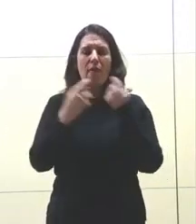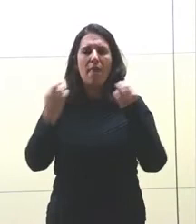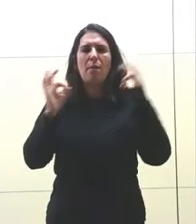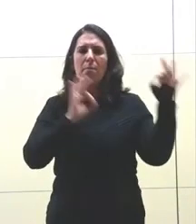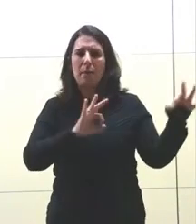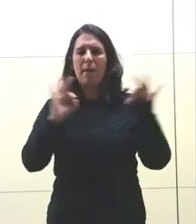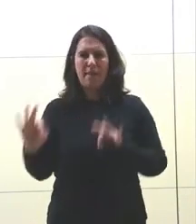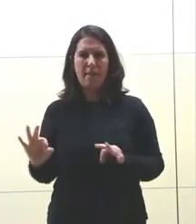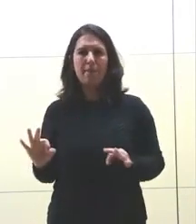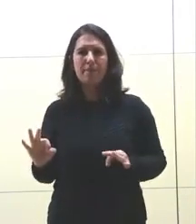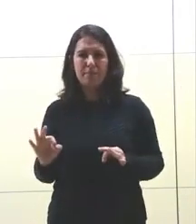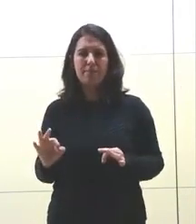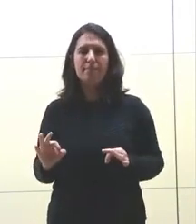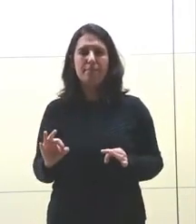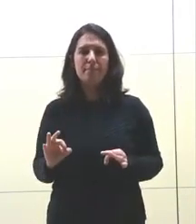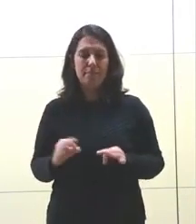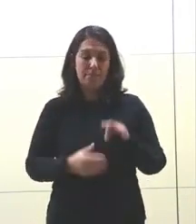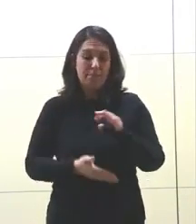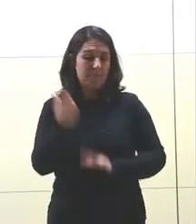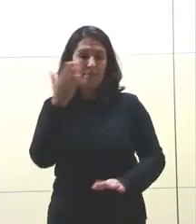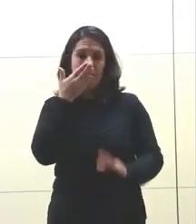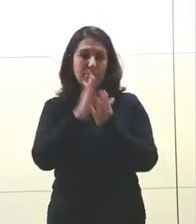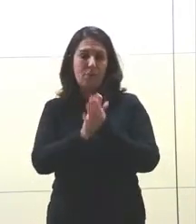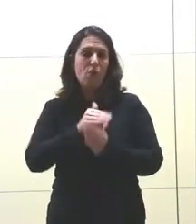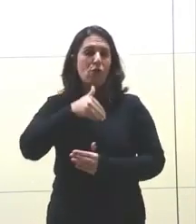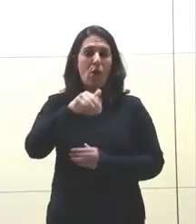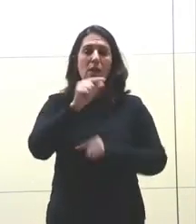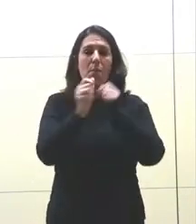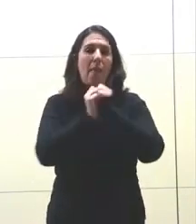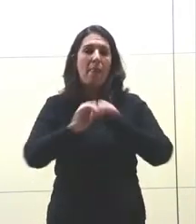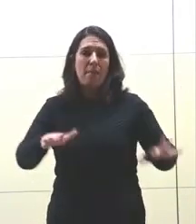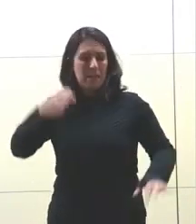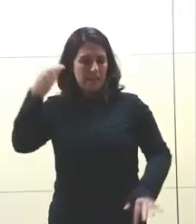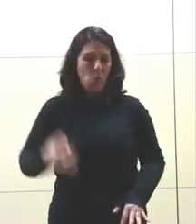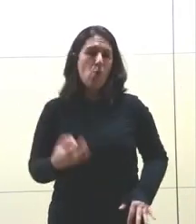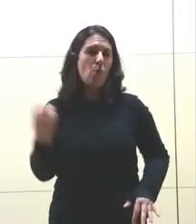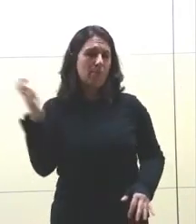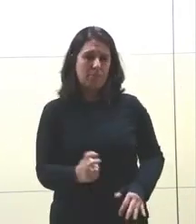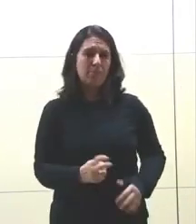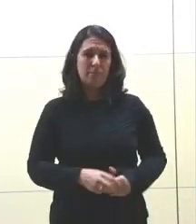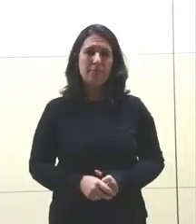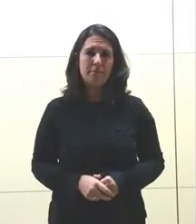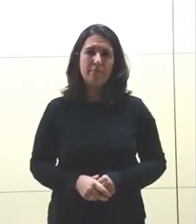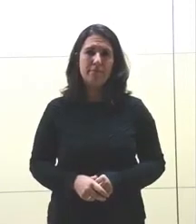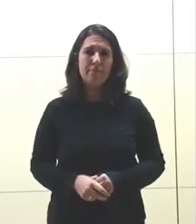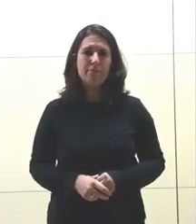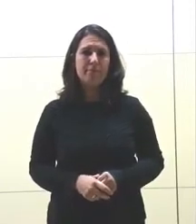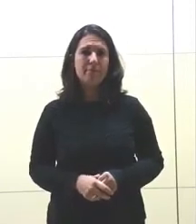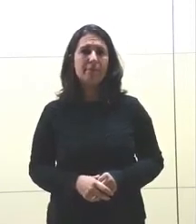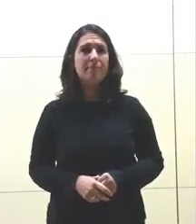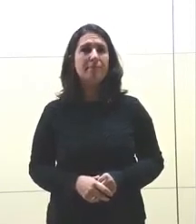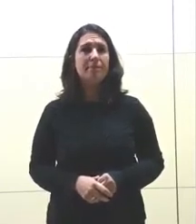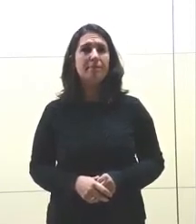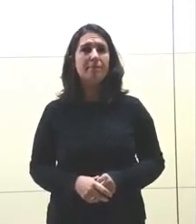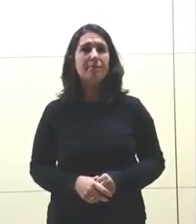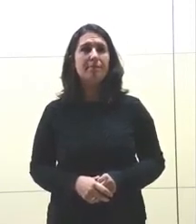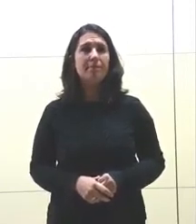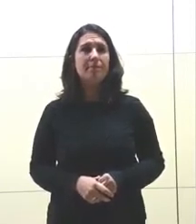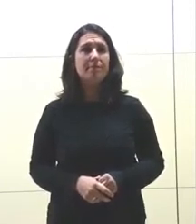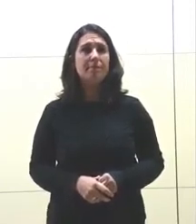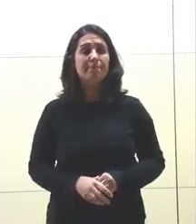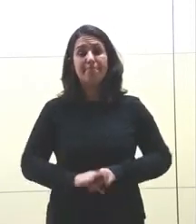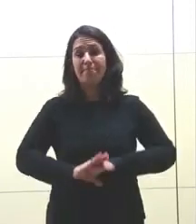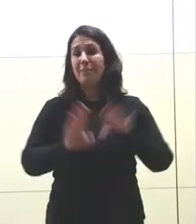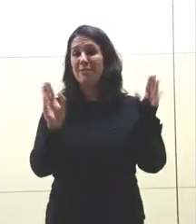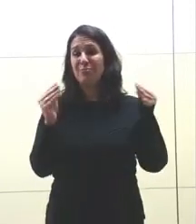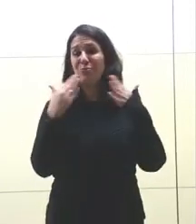preparada para afrontar futuras pandemias que seguro que van a llegar. Bien, eso es